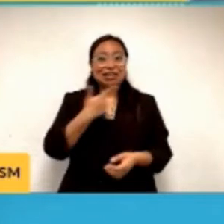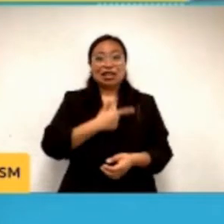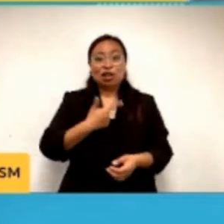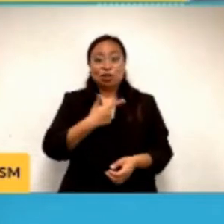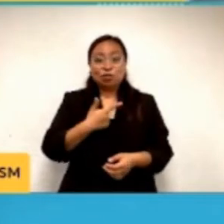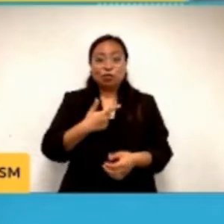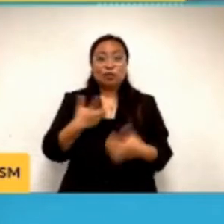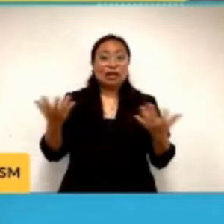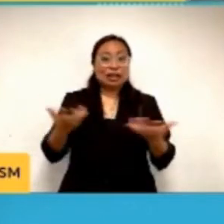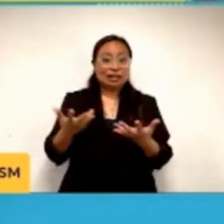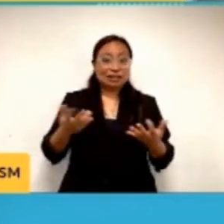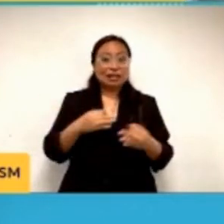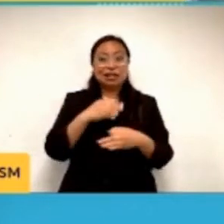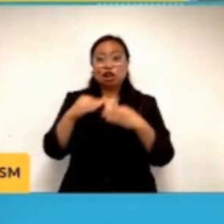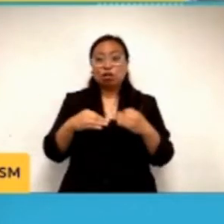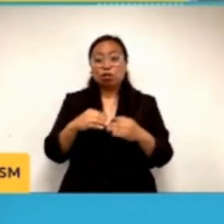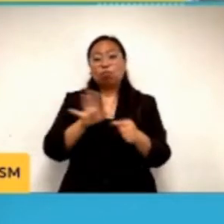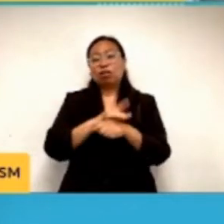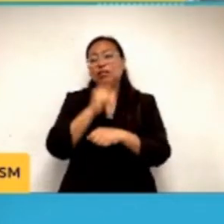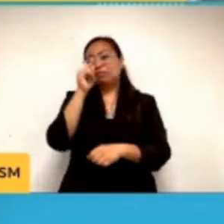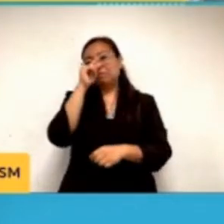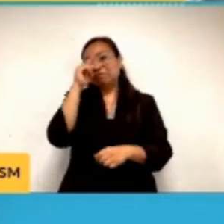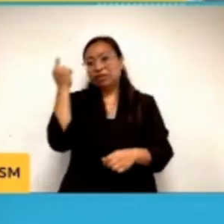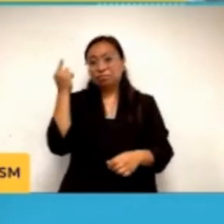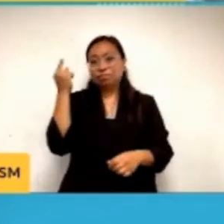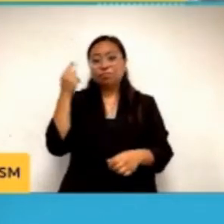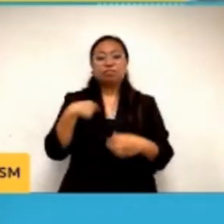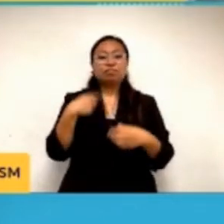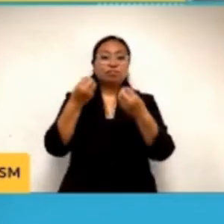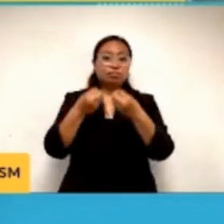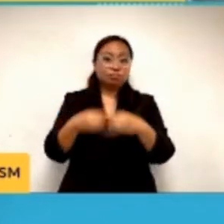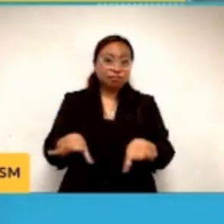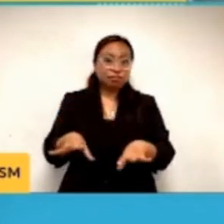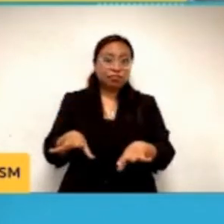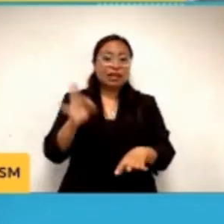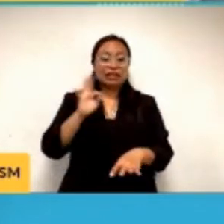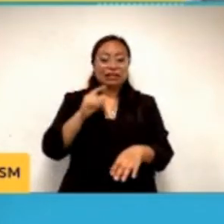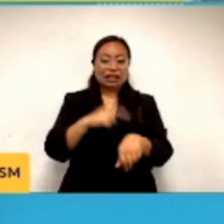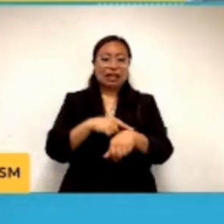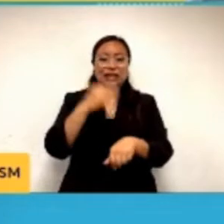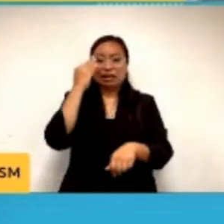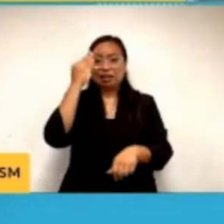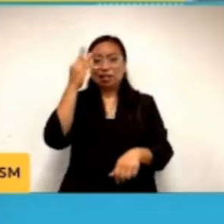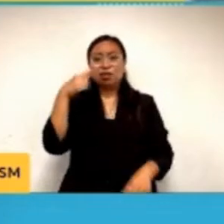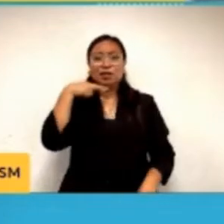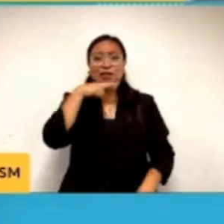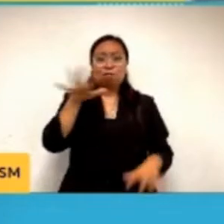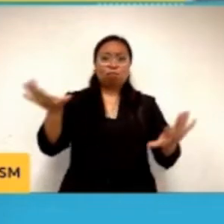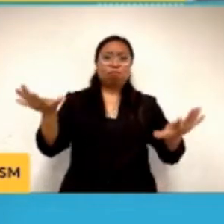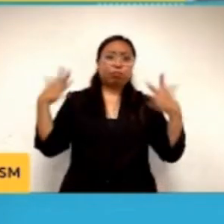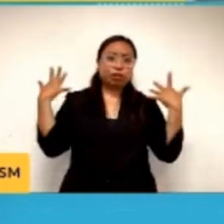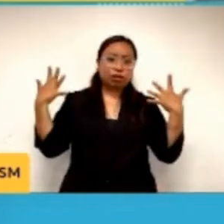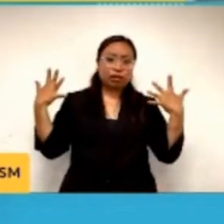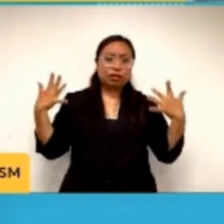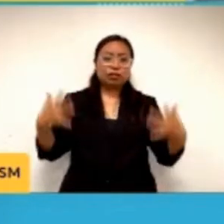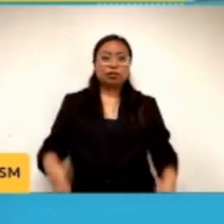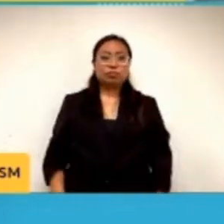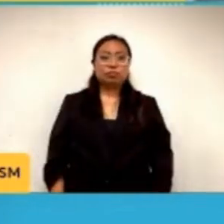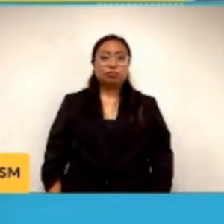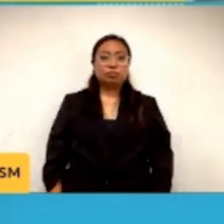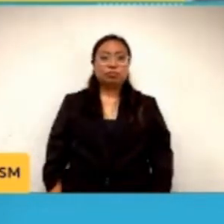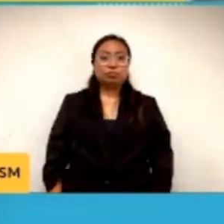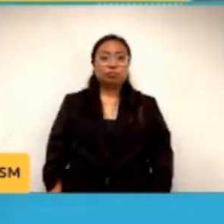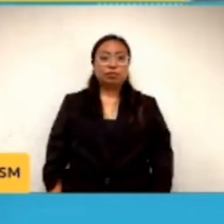que hacemos, que es muy fácil que perdamos la noción del tiempo y que perdamos por